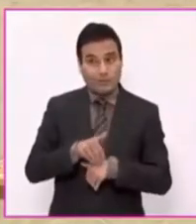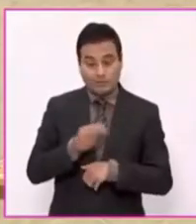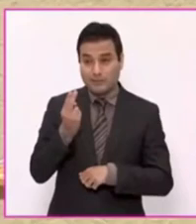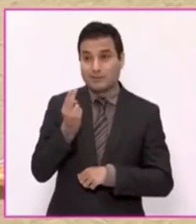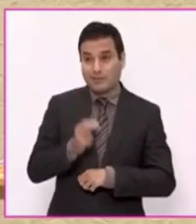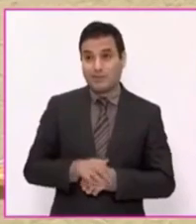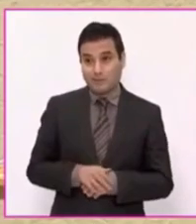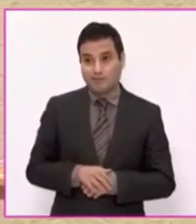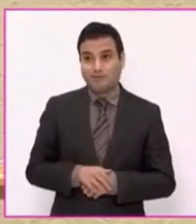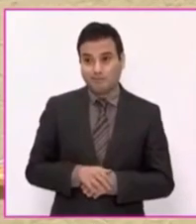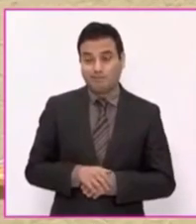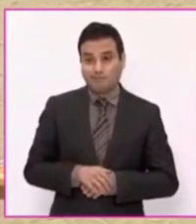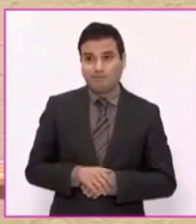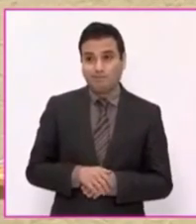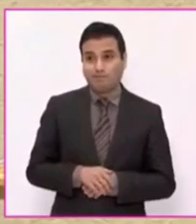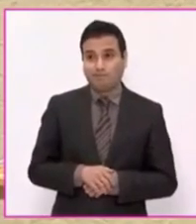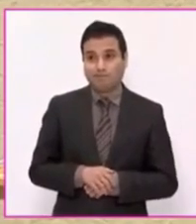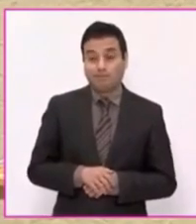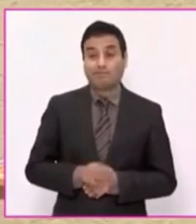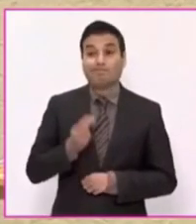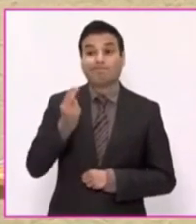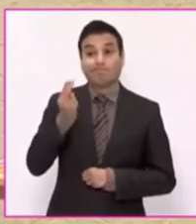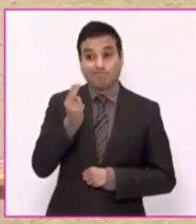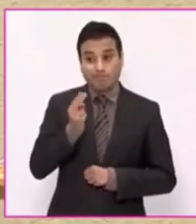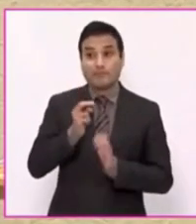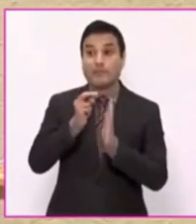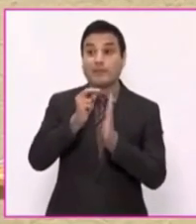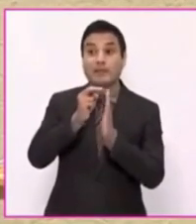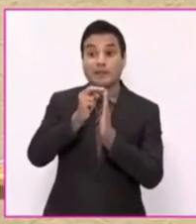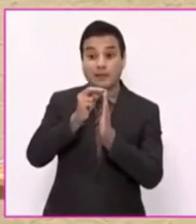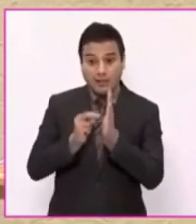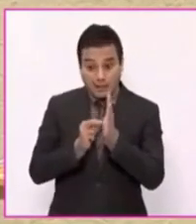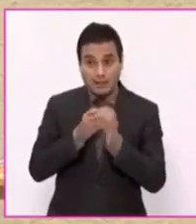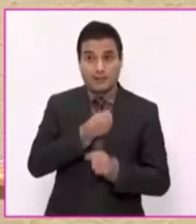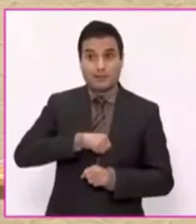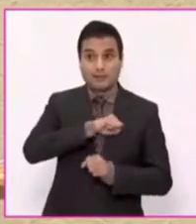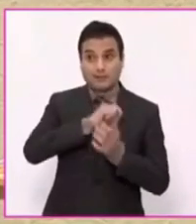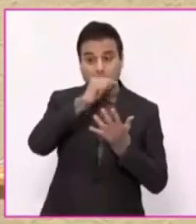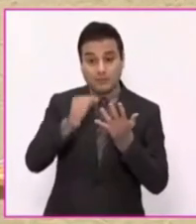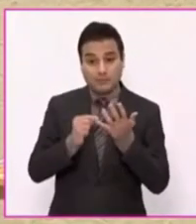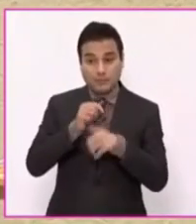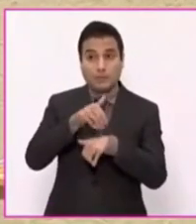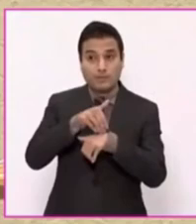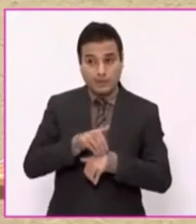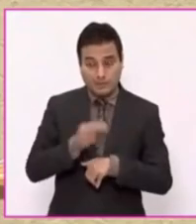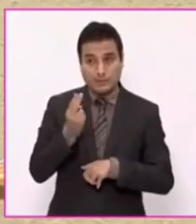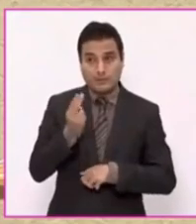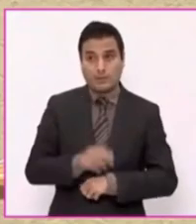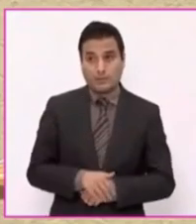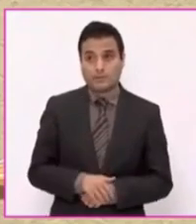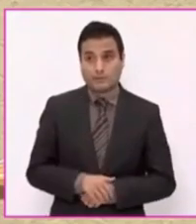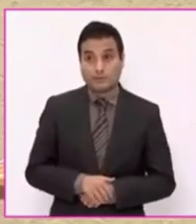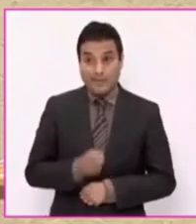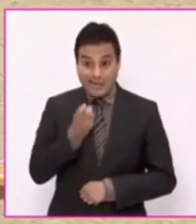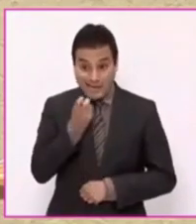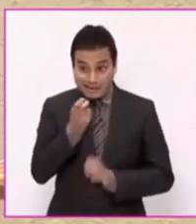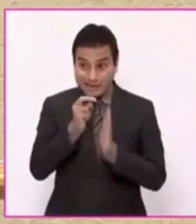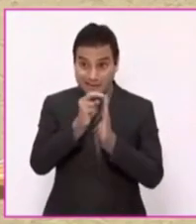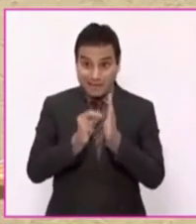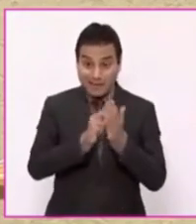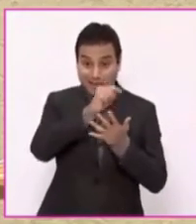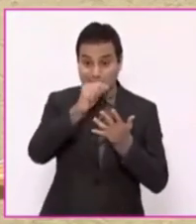esta institución, a atender lo que son los protocolos sanitarios que están establecidos en cada instancia. Estos protocolos pudieron